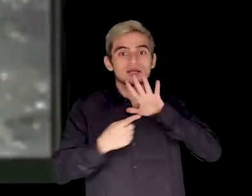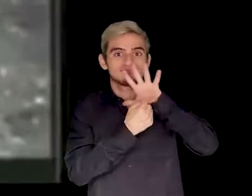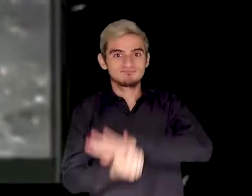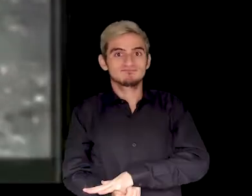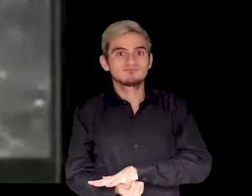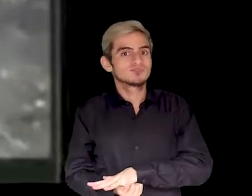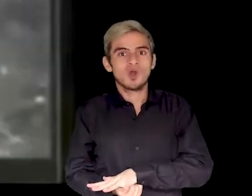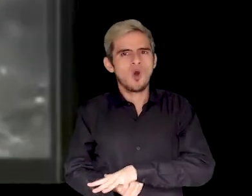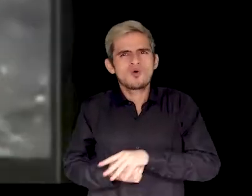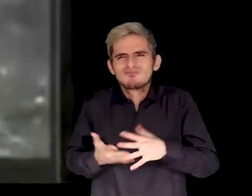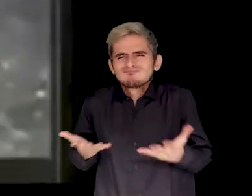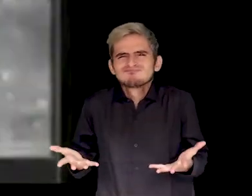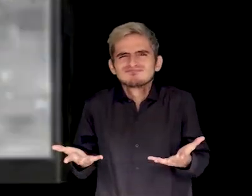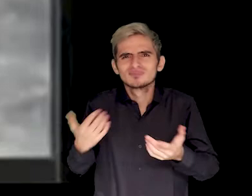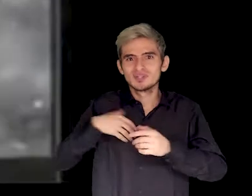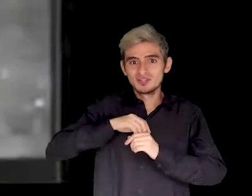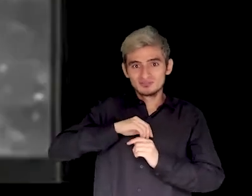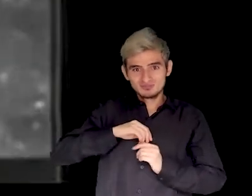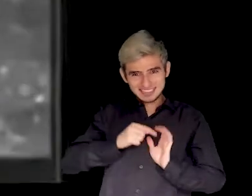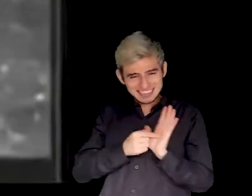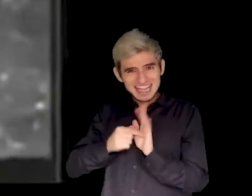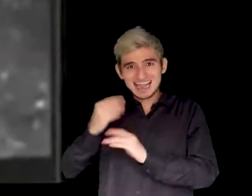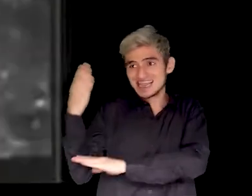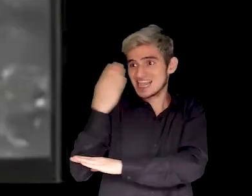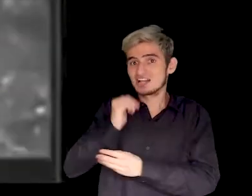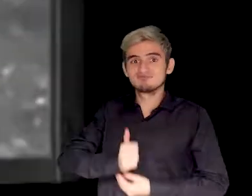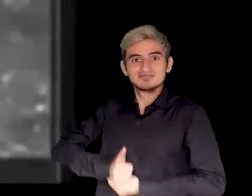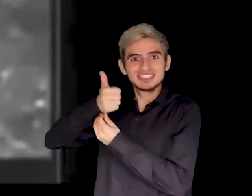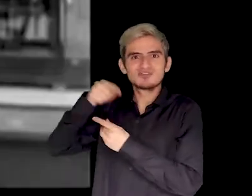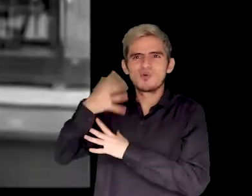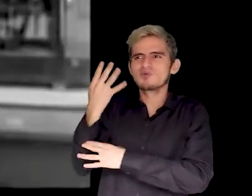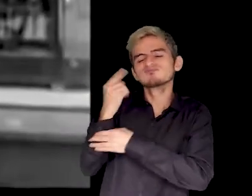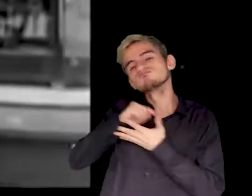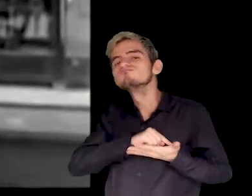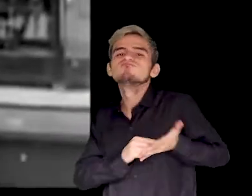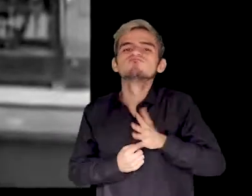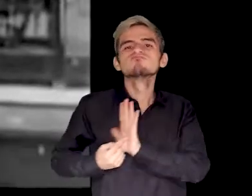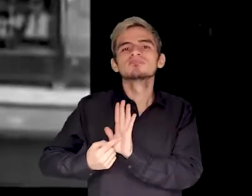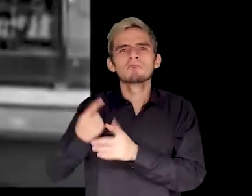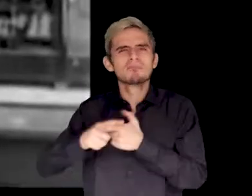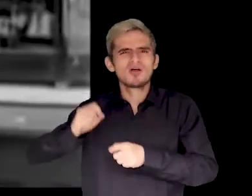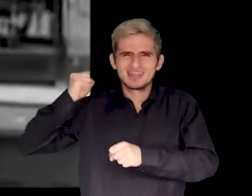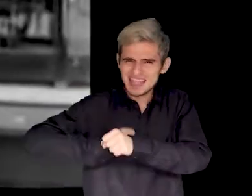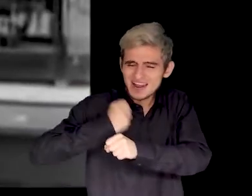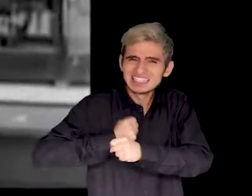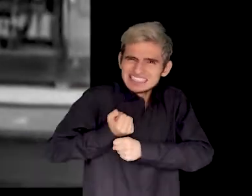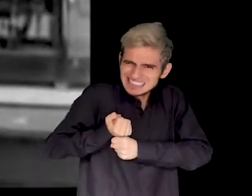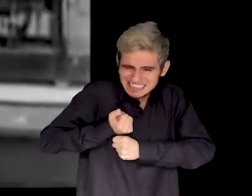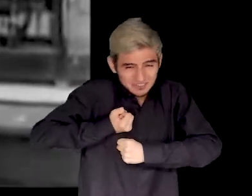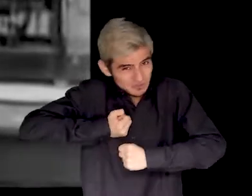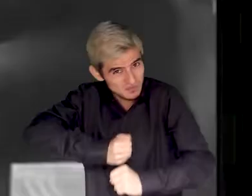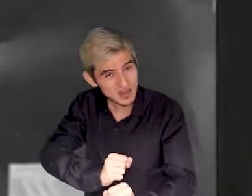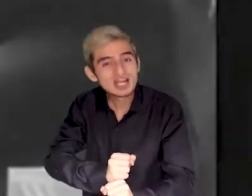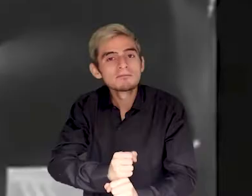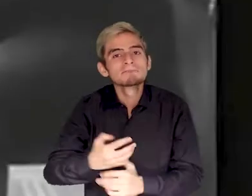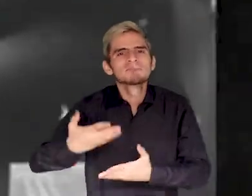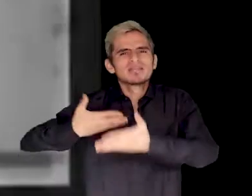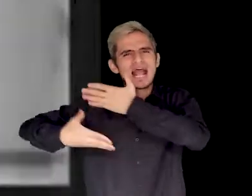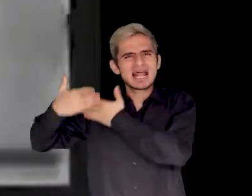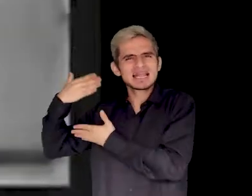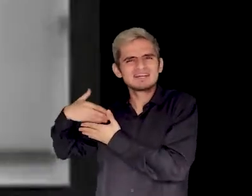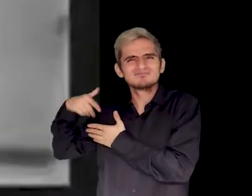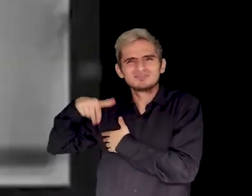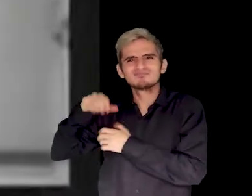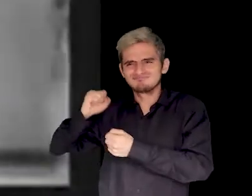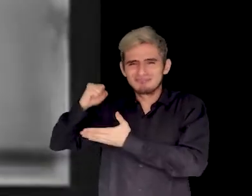no debería participar más allá del elenco actoral, y mucho menos estar en la dirección de toda una producción cinematográfica. Pero su